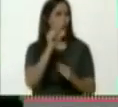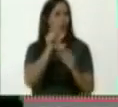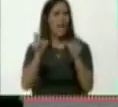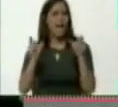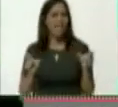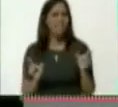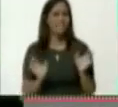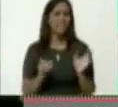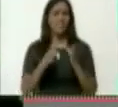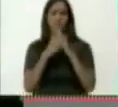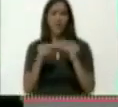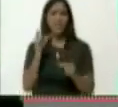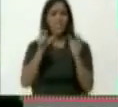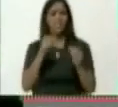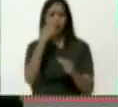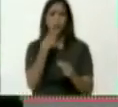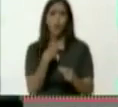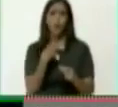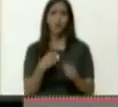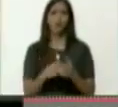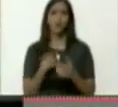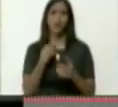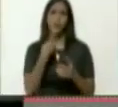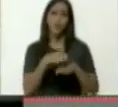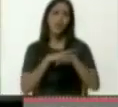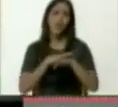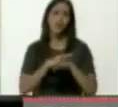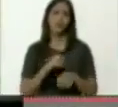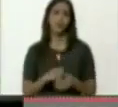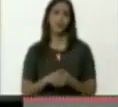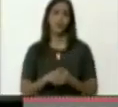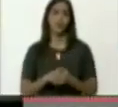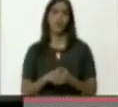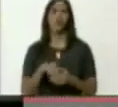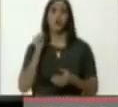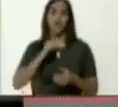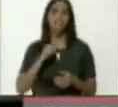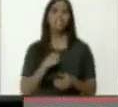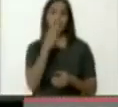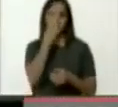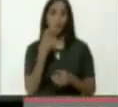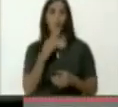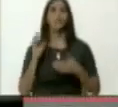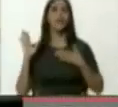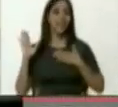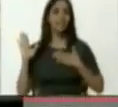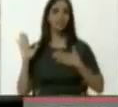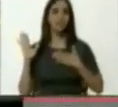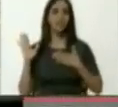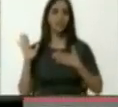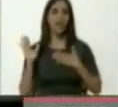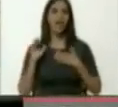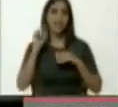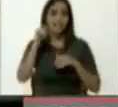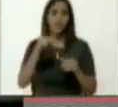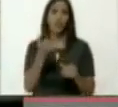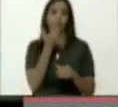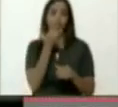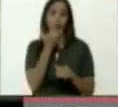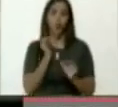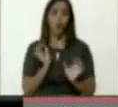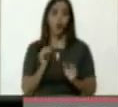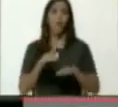a toda esa gente humilde yo les pido perdón. Lo que sí comprometo, así como si me equivoco,